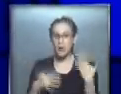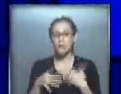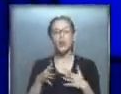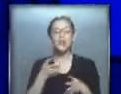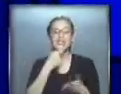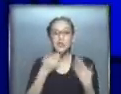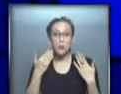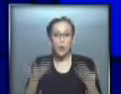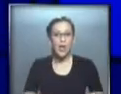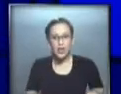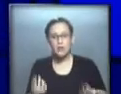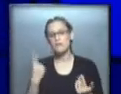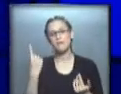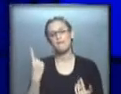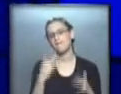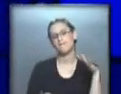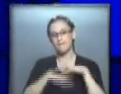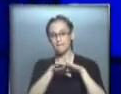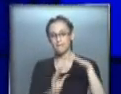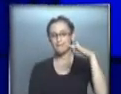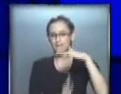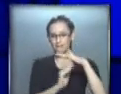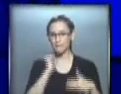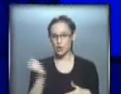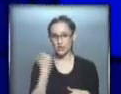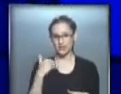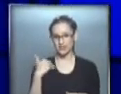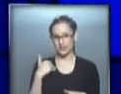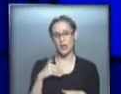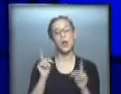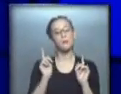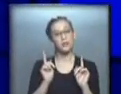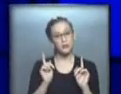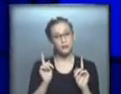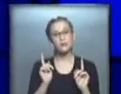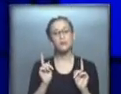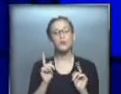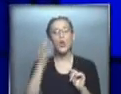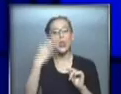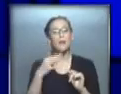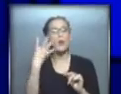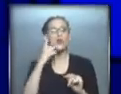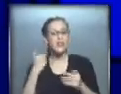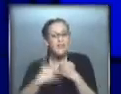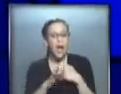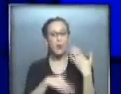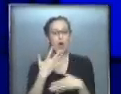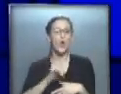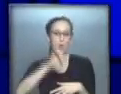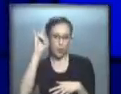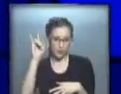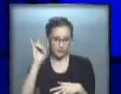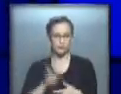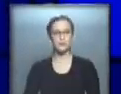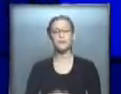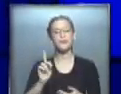posible el primer lugar que es lo que mantiene por ahora este conjunto de sabela que tendrá que visitar uruguay dentro de cuatro días ya hay otro clasificado